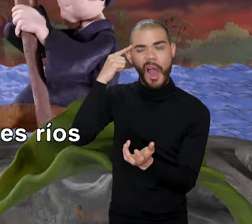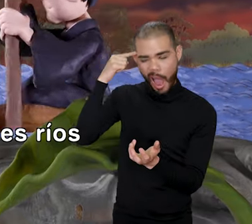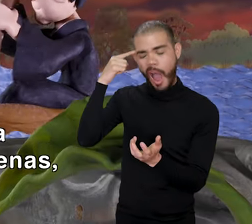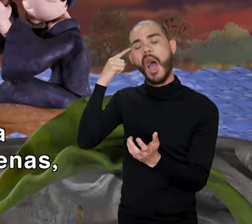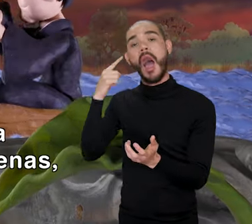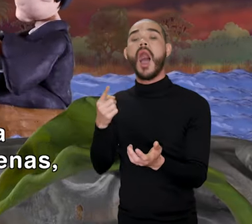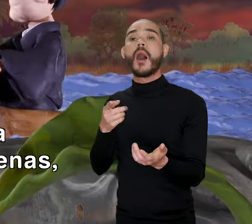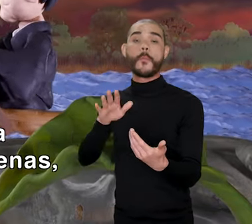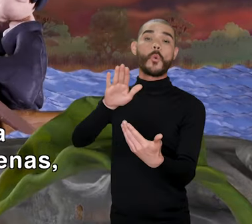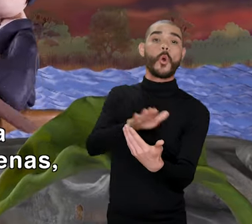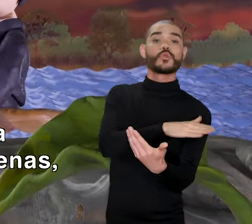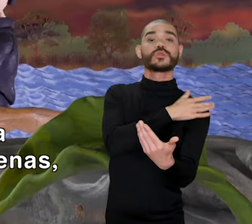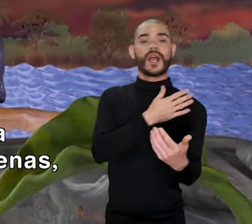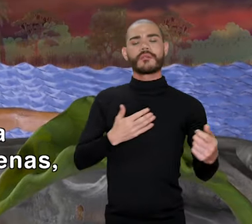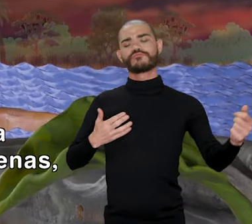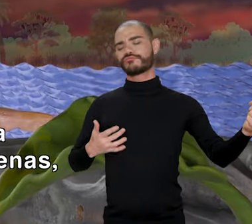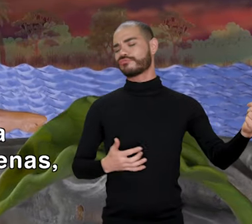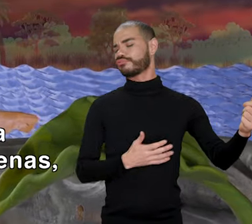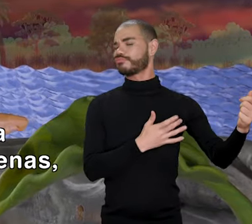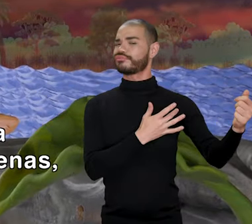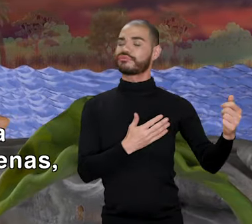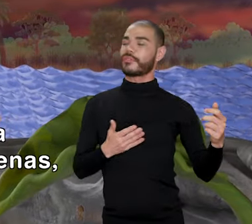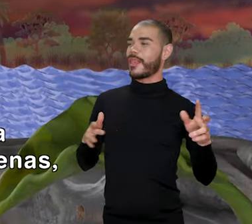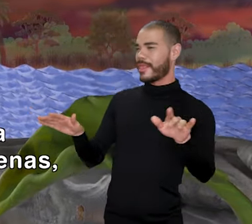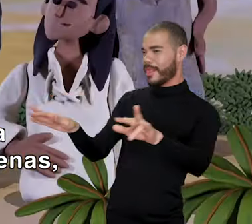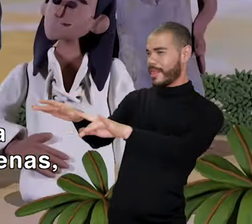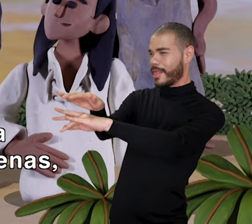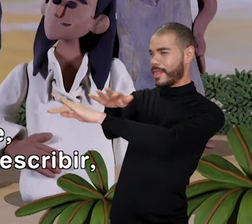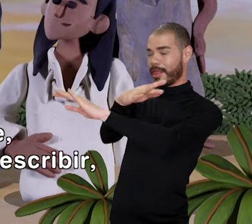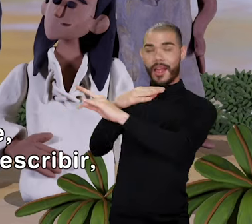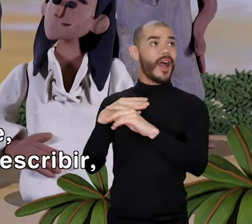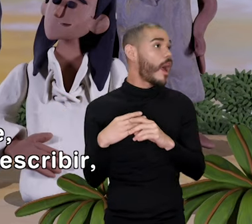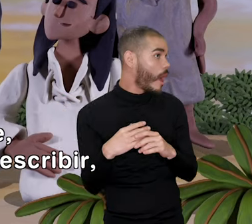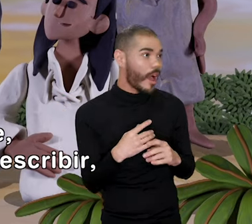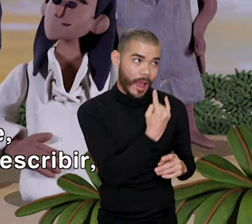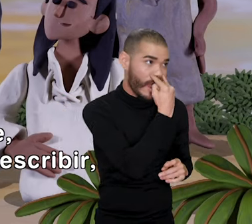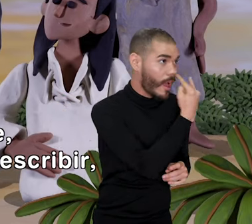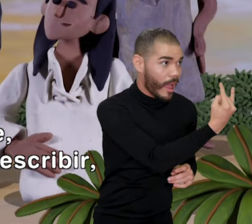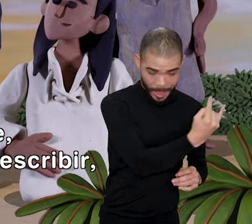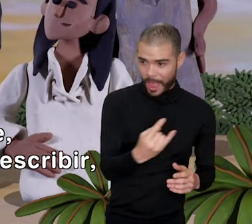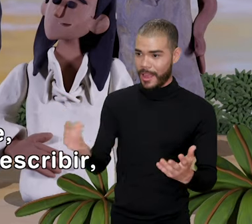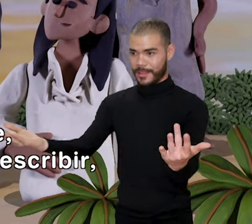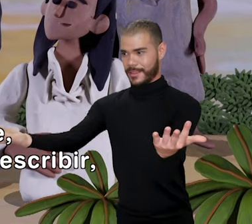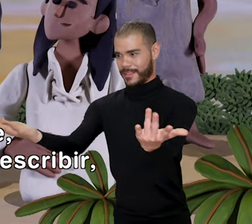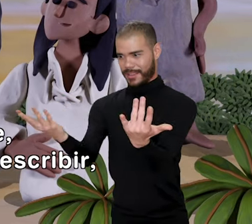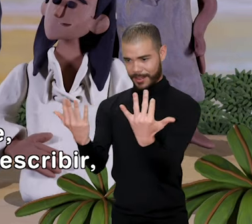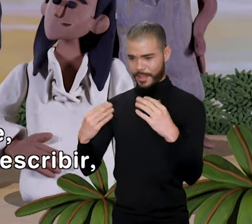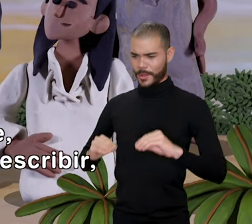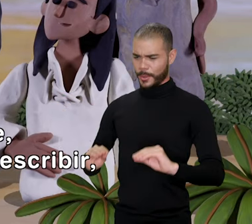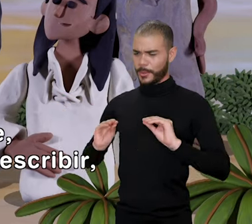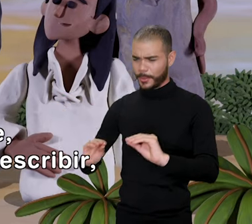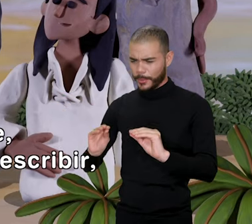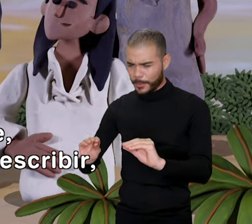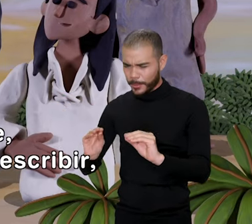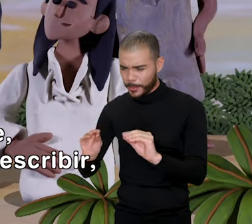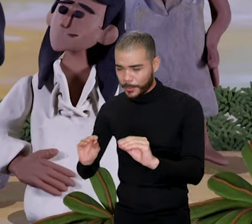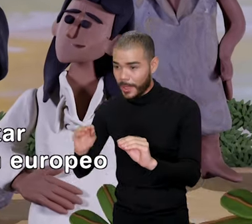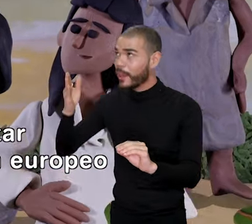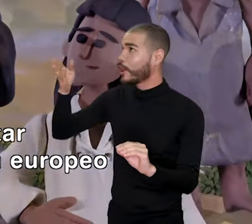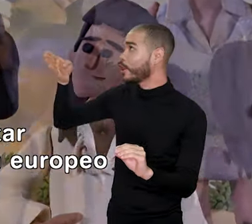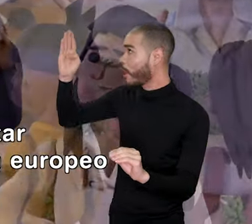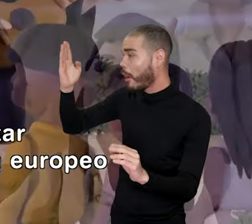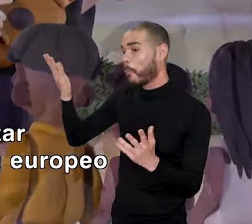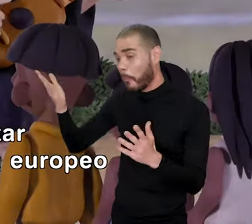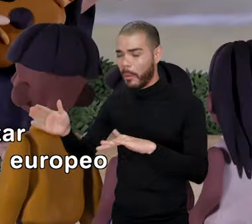Orinoquía, se valieron de la música para evangelizar a los indígenas, creando escuelas donde, además de enseñarles a leer y escribir,